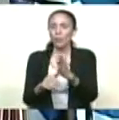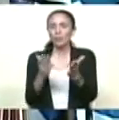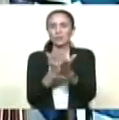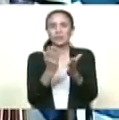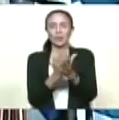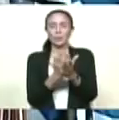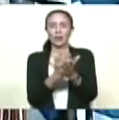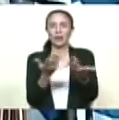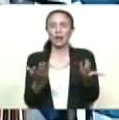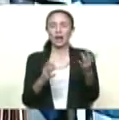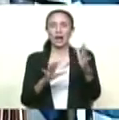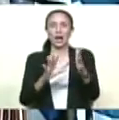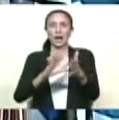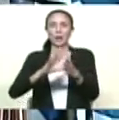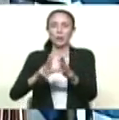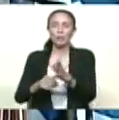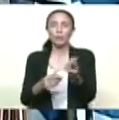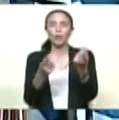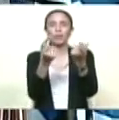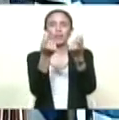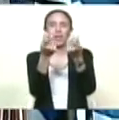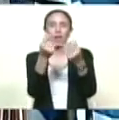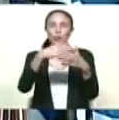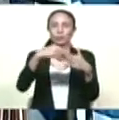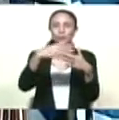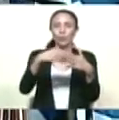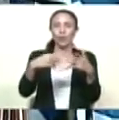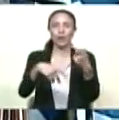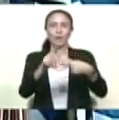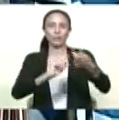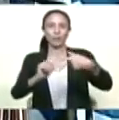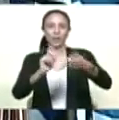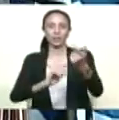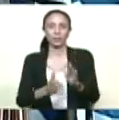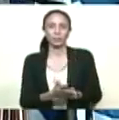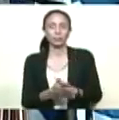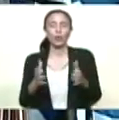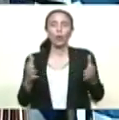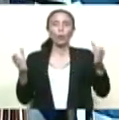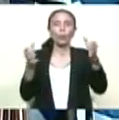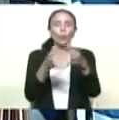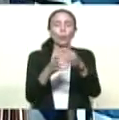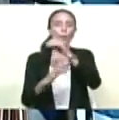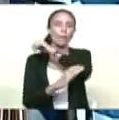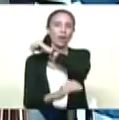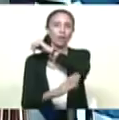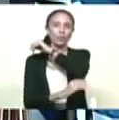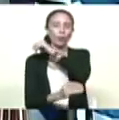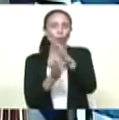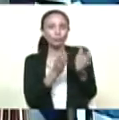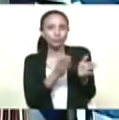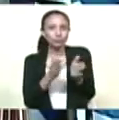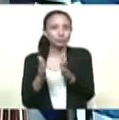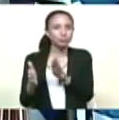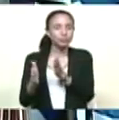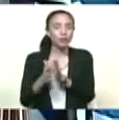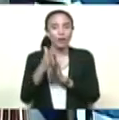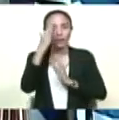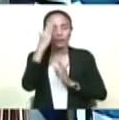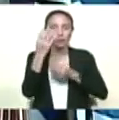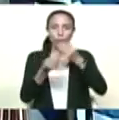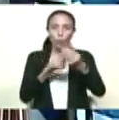a la república por el lavado de dinero es la lucha contra la delincuencia organizada que ha dado obviamente